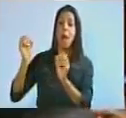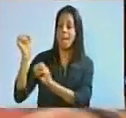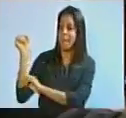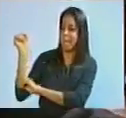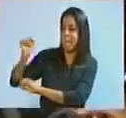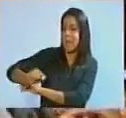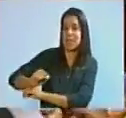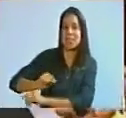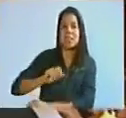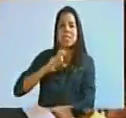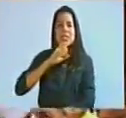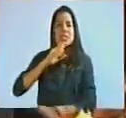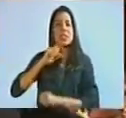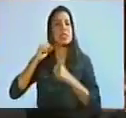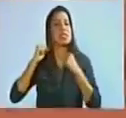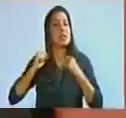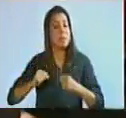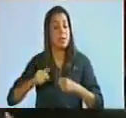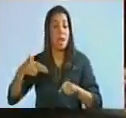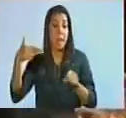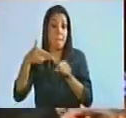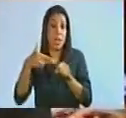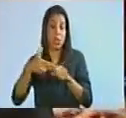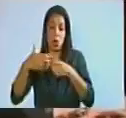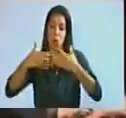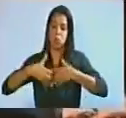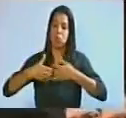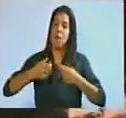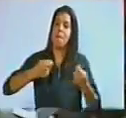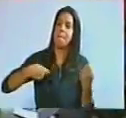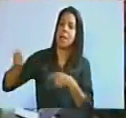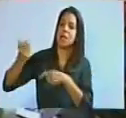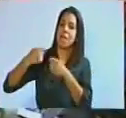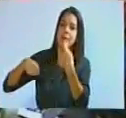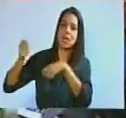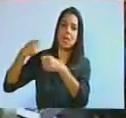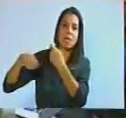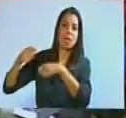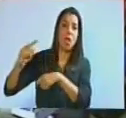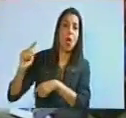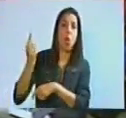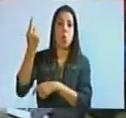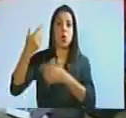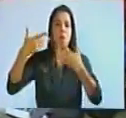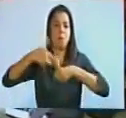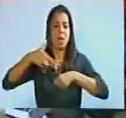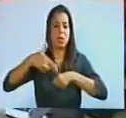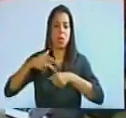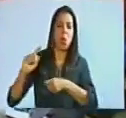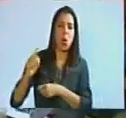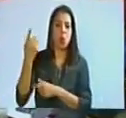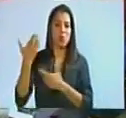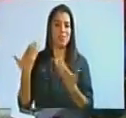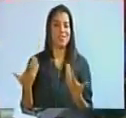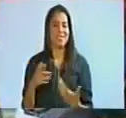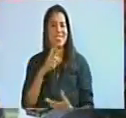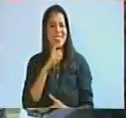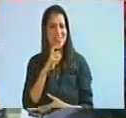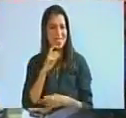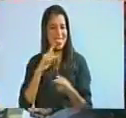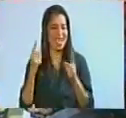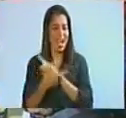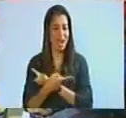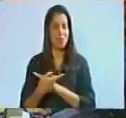el modelo rentista petrolero y superar los ataques contra la economía venezolana y contra el pueblo venezolano